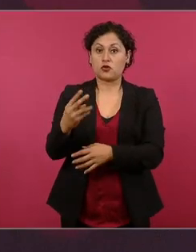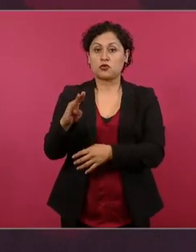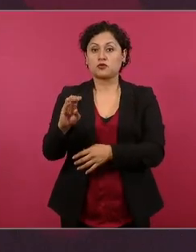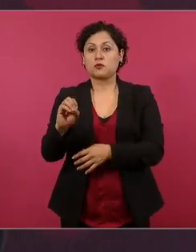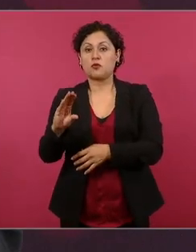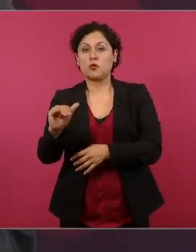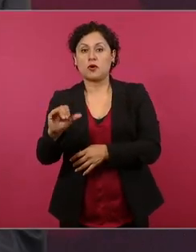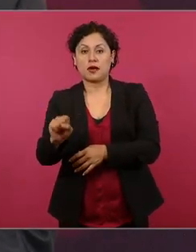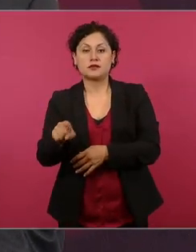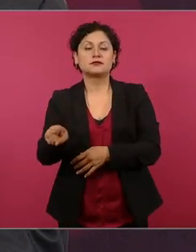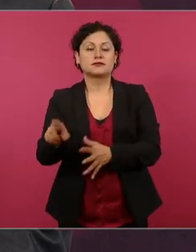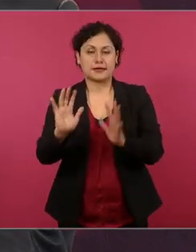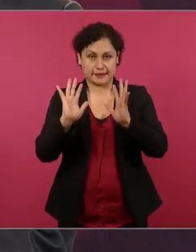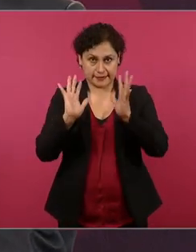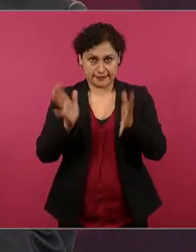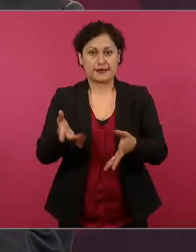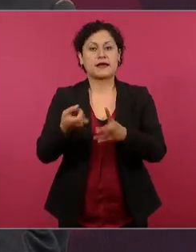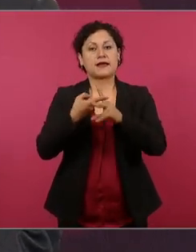y